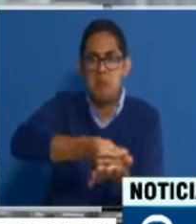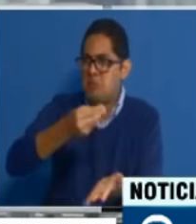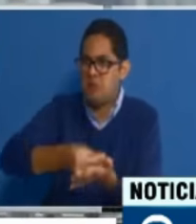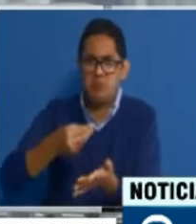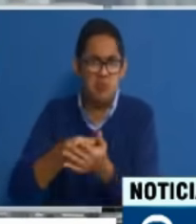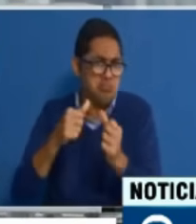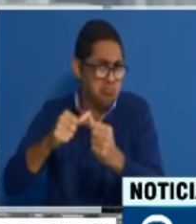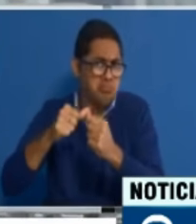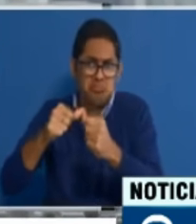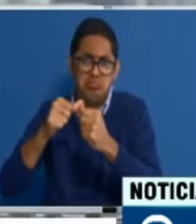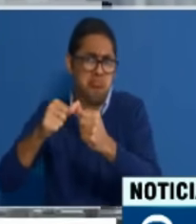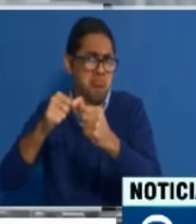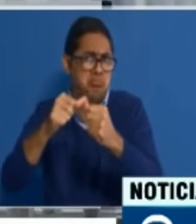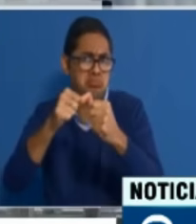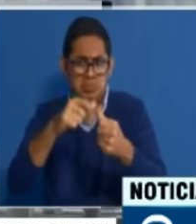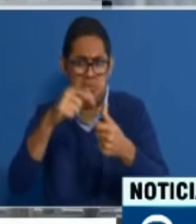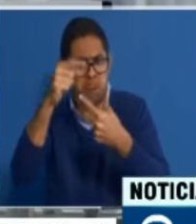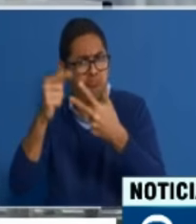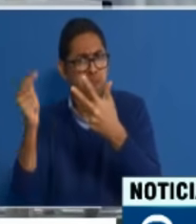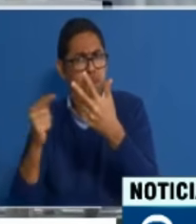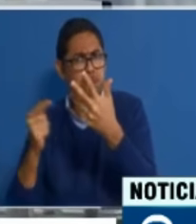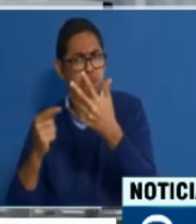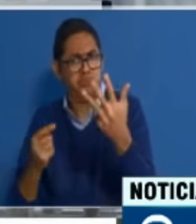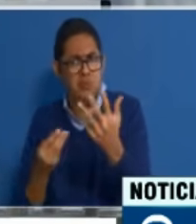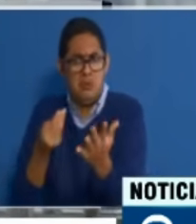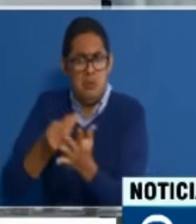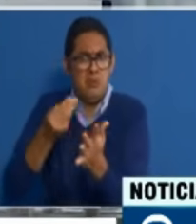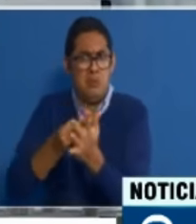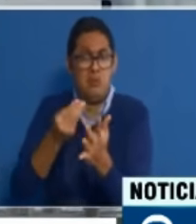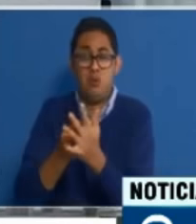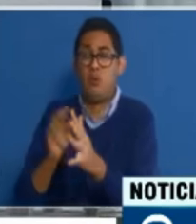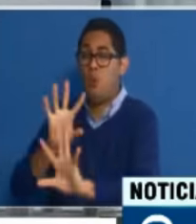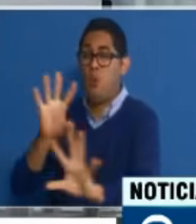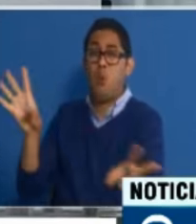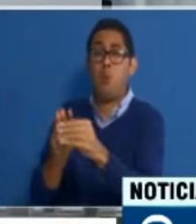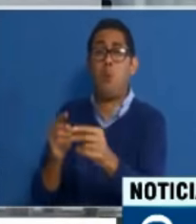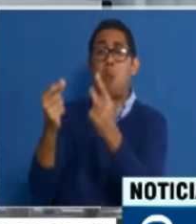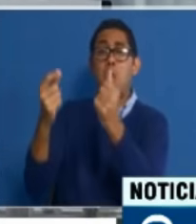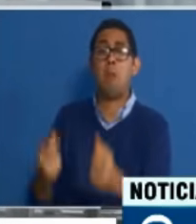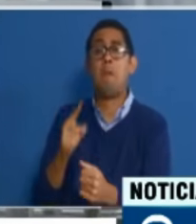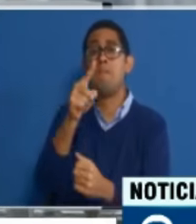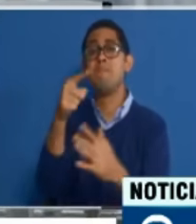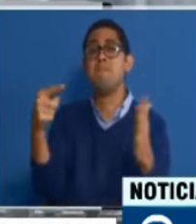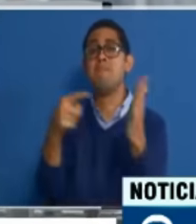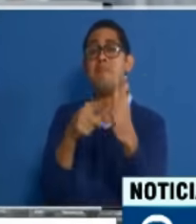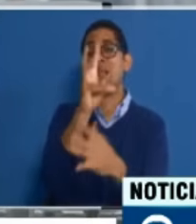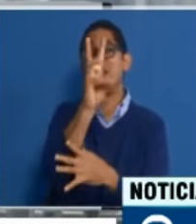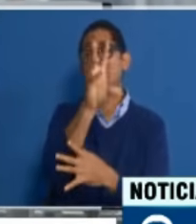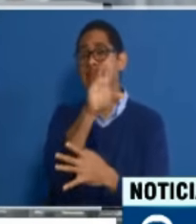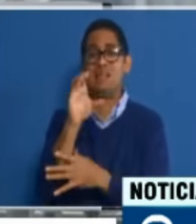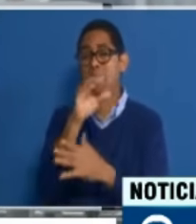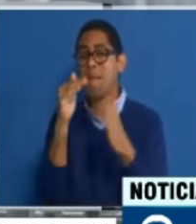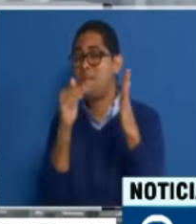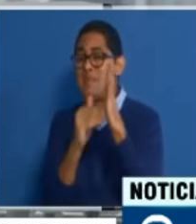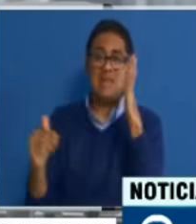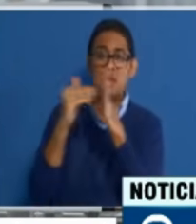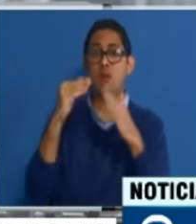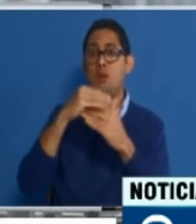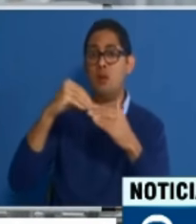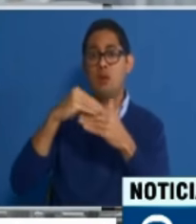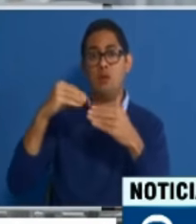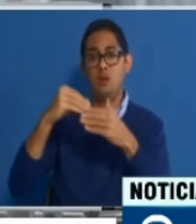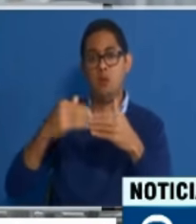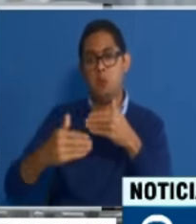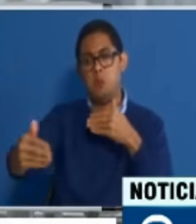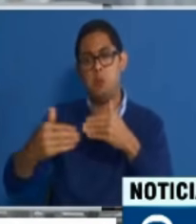distribuyendo, y otros programas que tienen un valor de 1.600 millones de dólares al